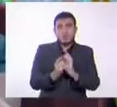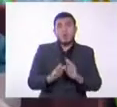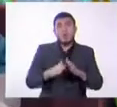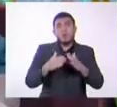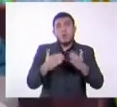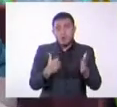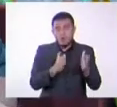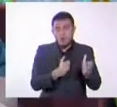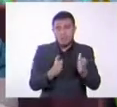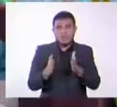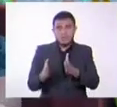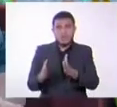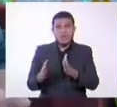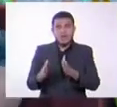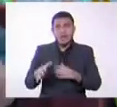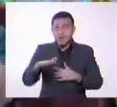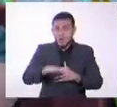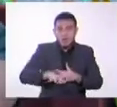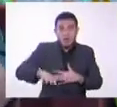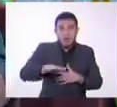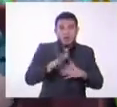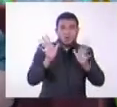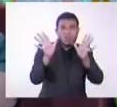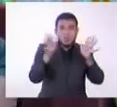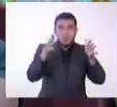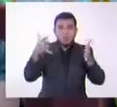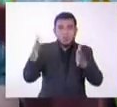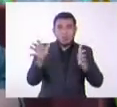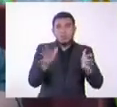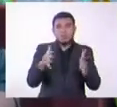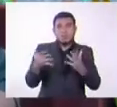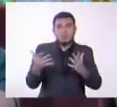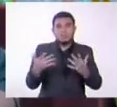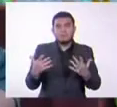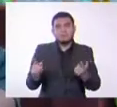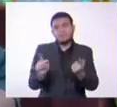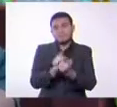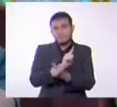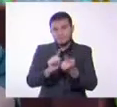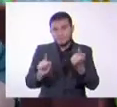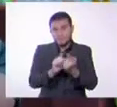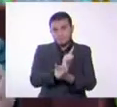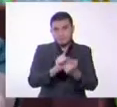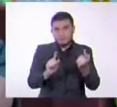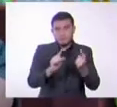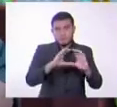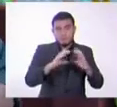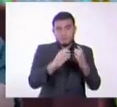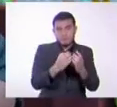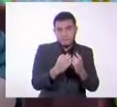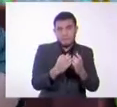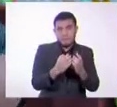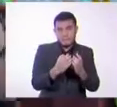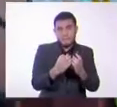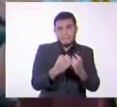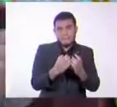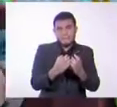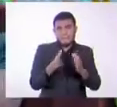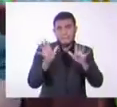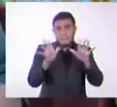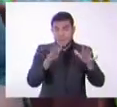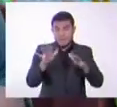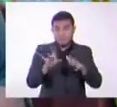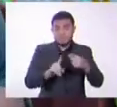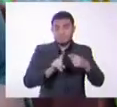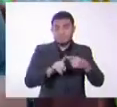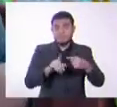las zonas climáticas y la interacción de las especies de organismos vivos con el clima, en primer